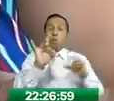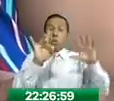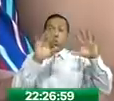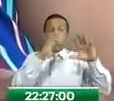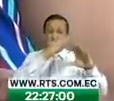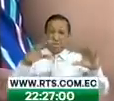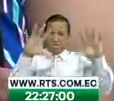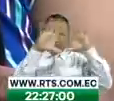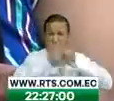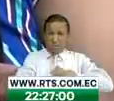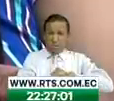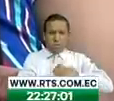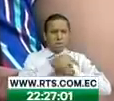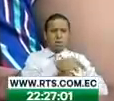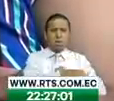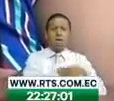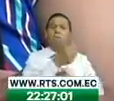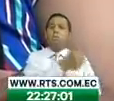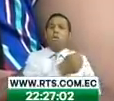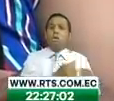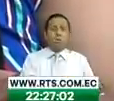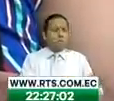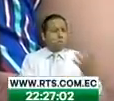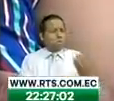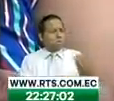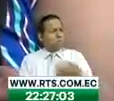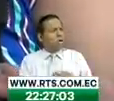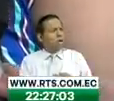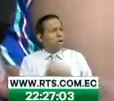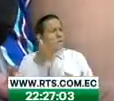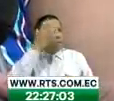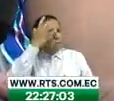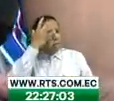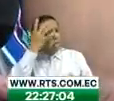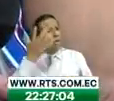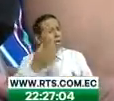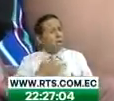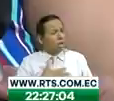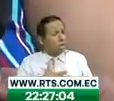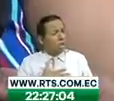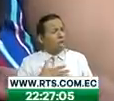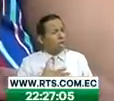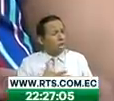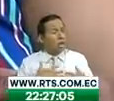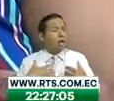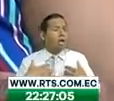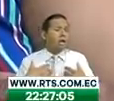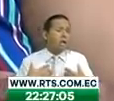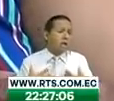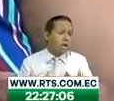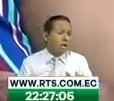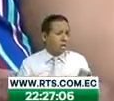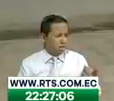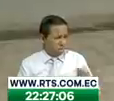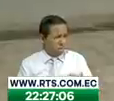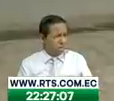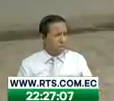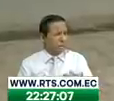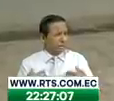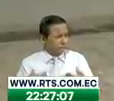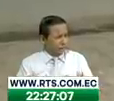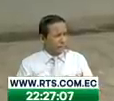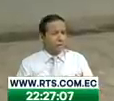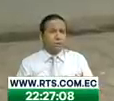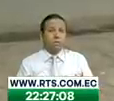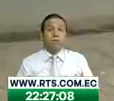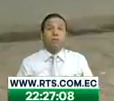Y el vecino decía que él ya no podía respirar, que se sentía cansado, que él ya estaba bastante agotado. Sobre este hecho,